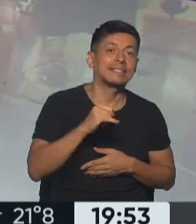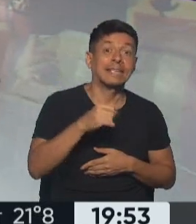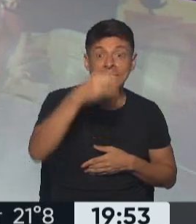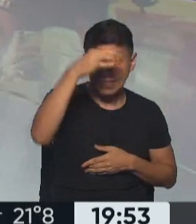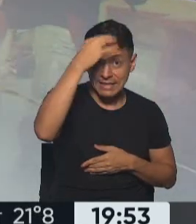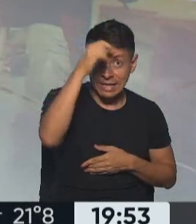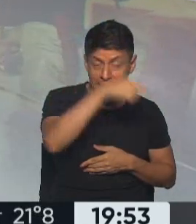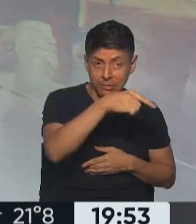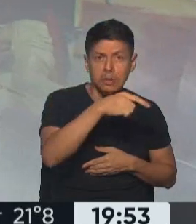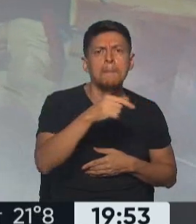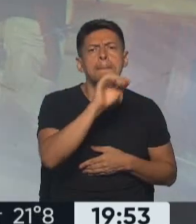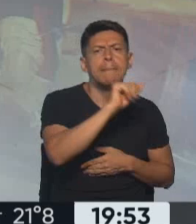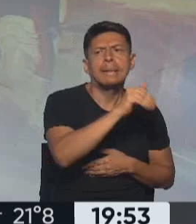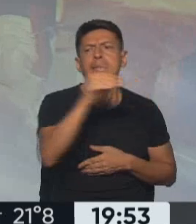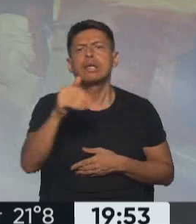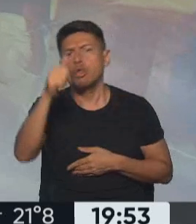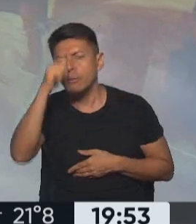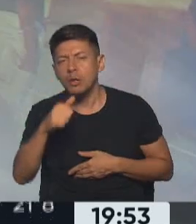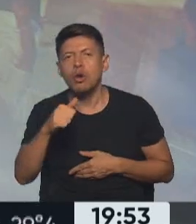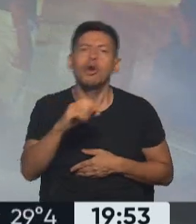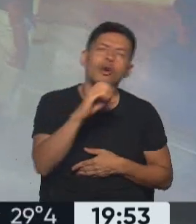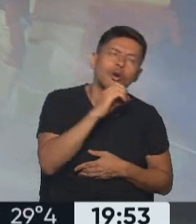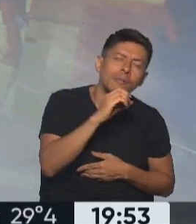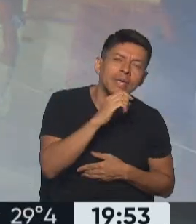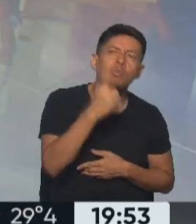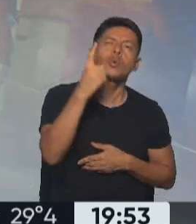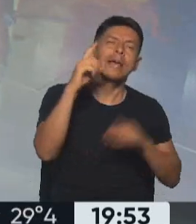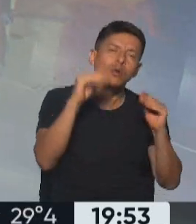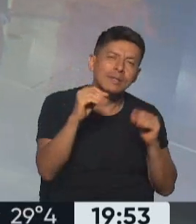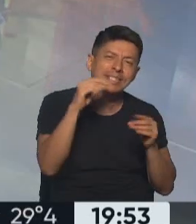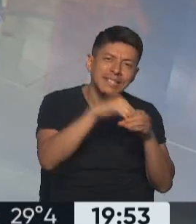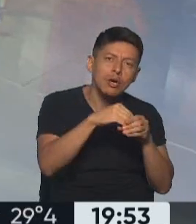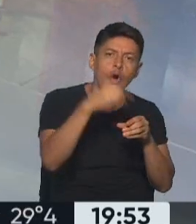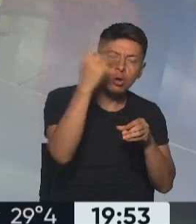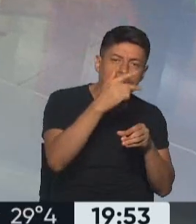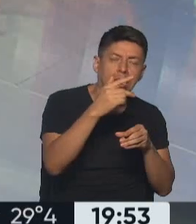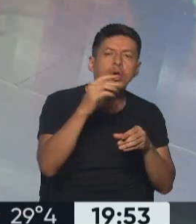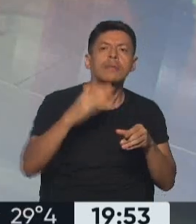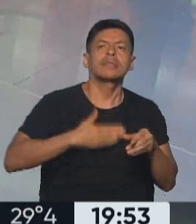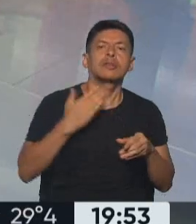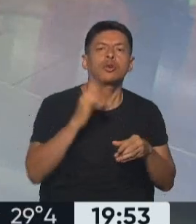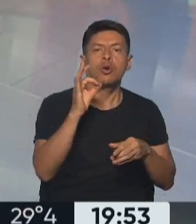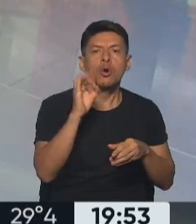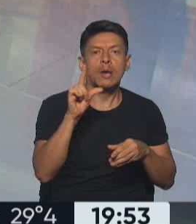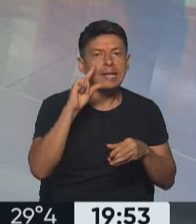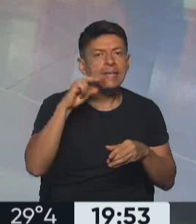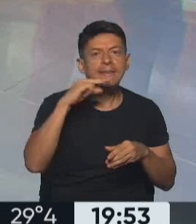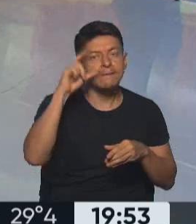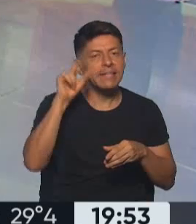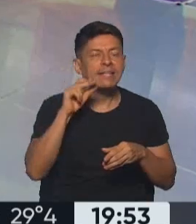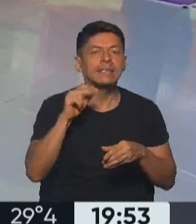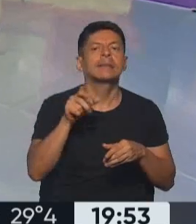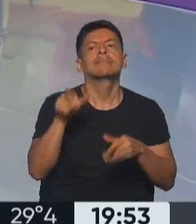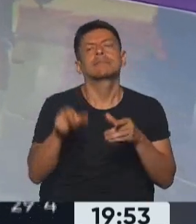de martes a domingos la comedia Una Noche en el Hotel, dirigida por Carlos Olivieri y con un elenco que encabezan